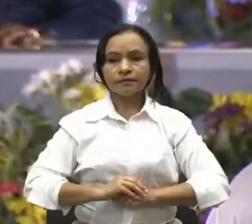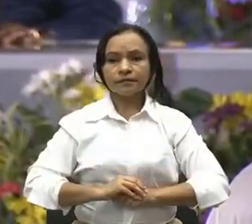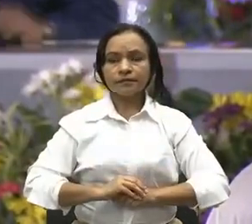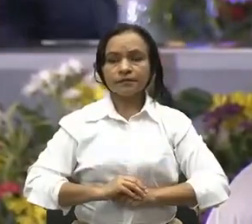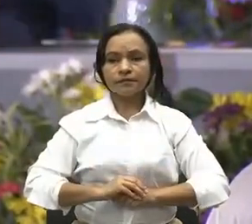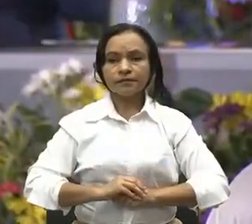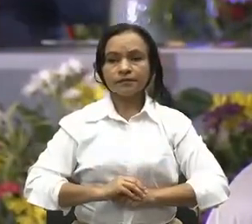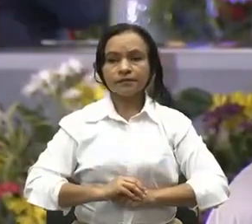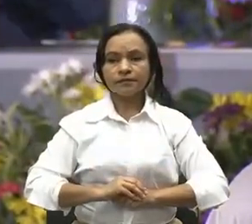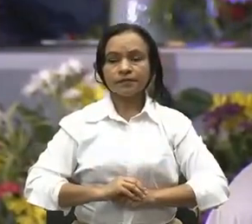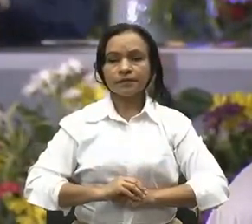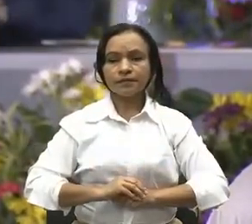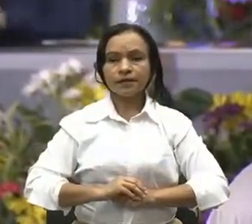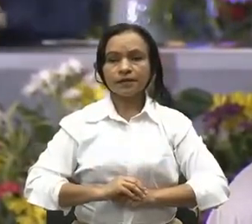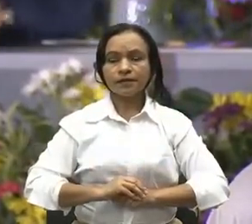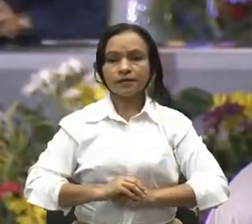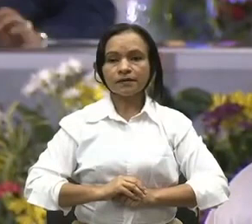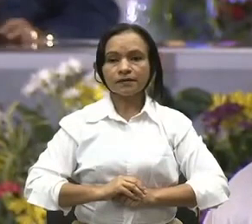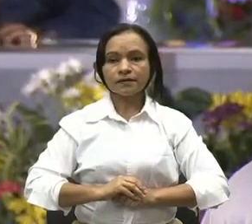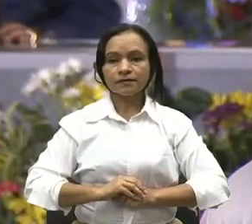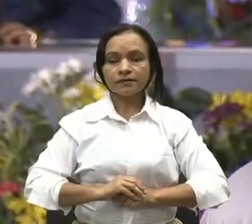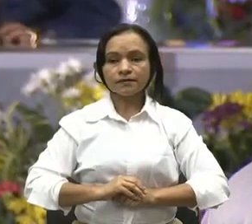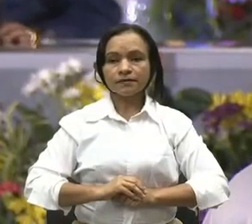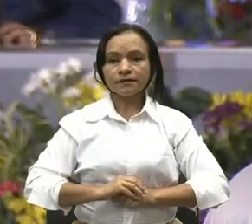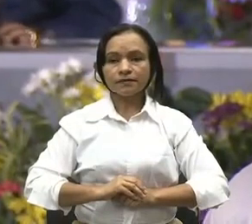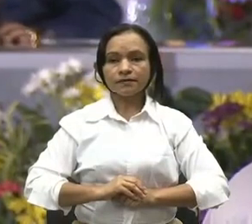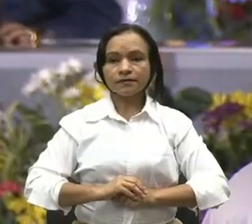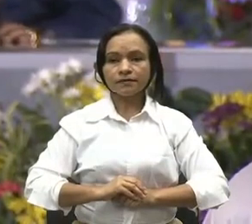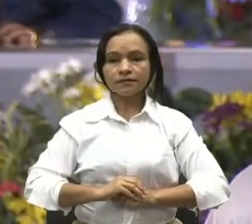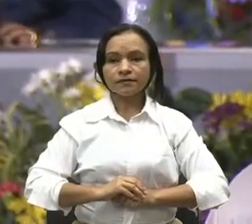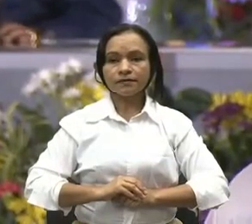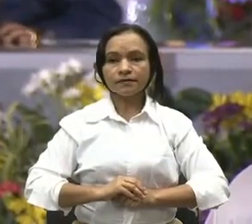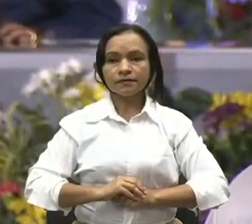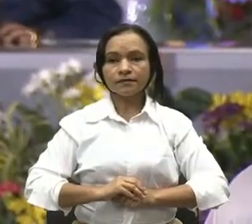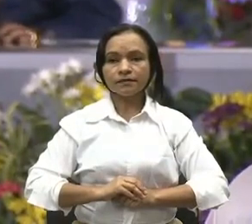aquí está un poco